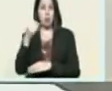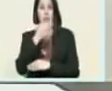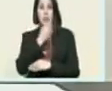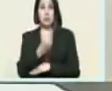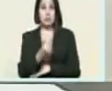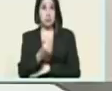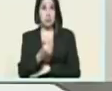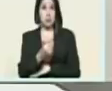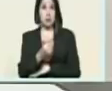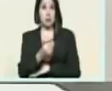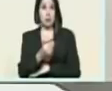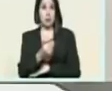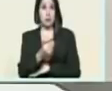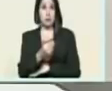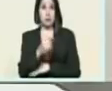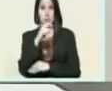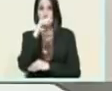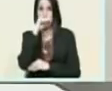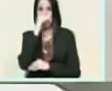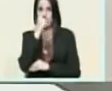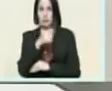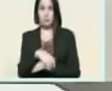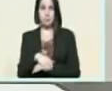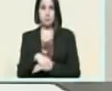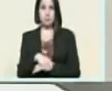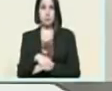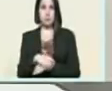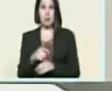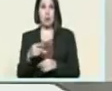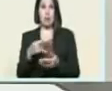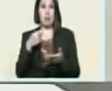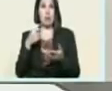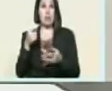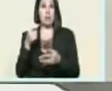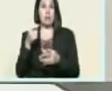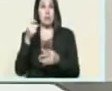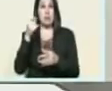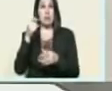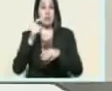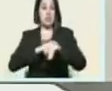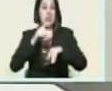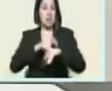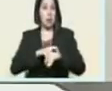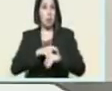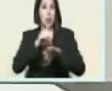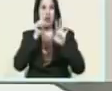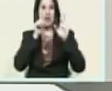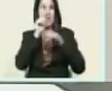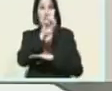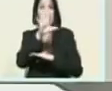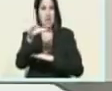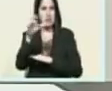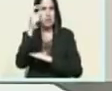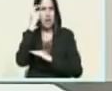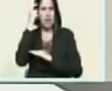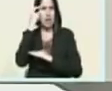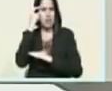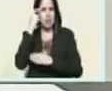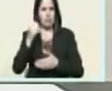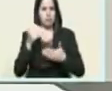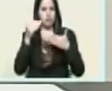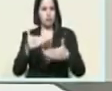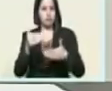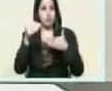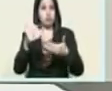diciembre, en una periodicidad de cada 15 días. Quiere decir que vamos a cumplir